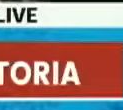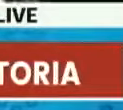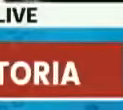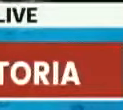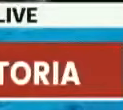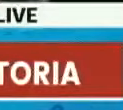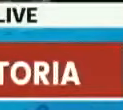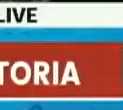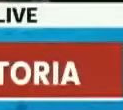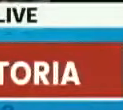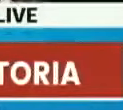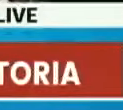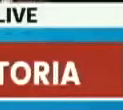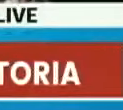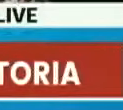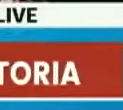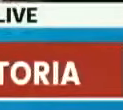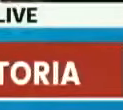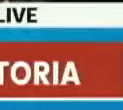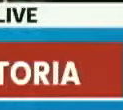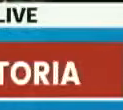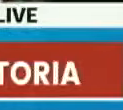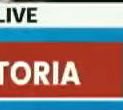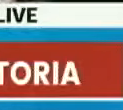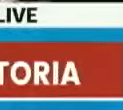Nicolás Maduro.